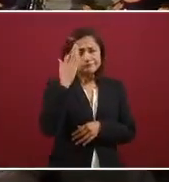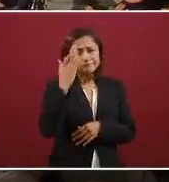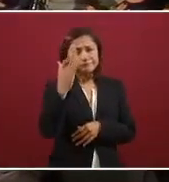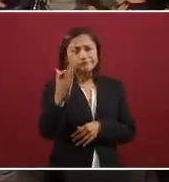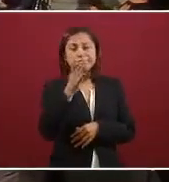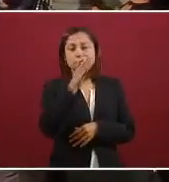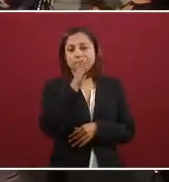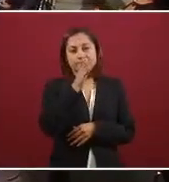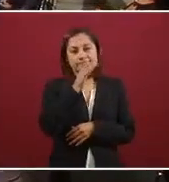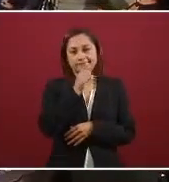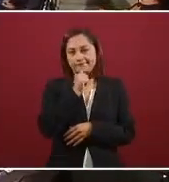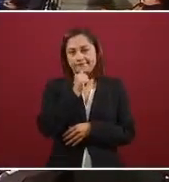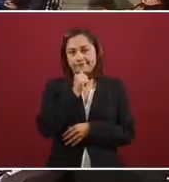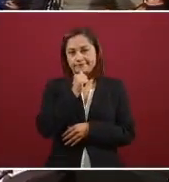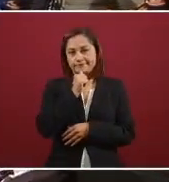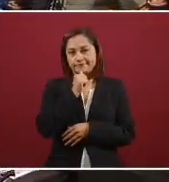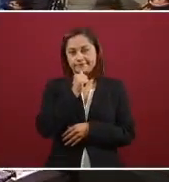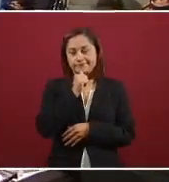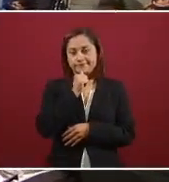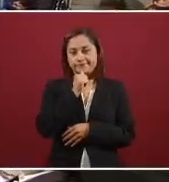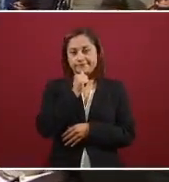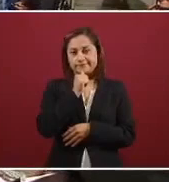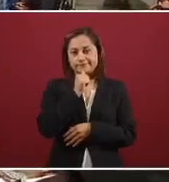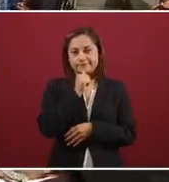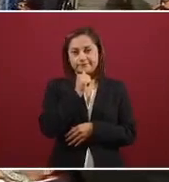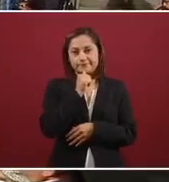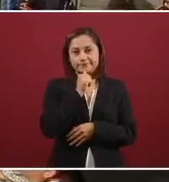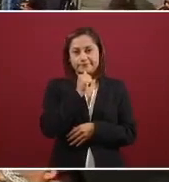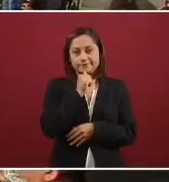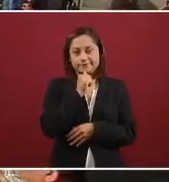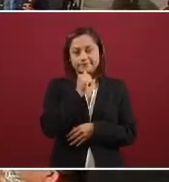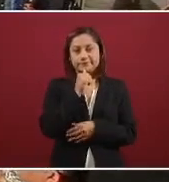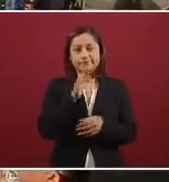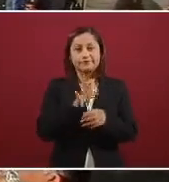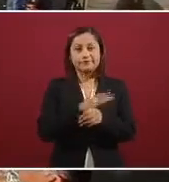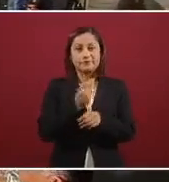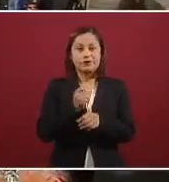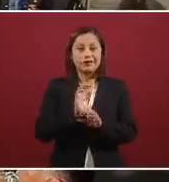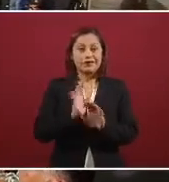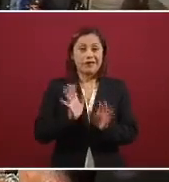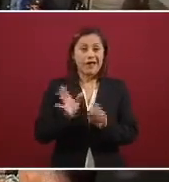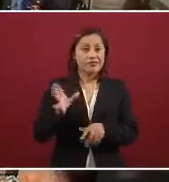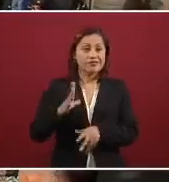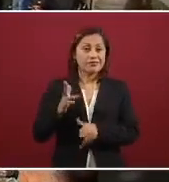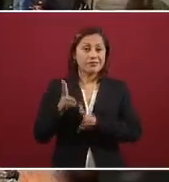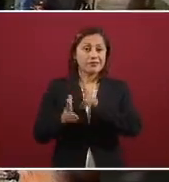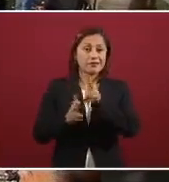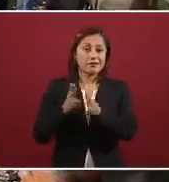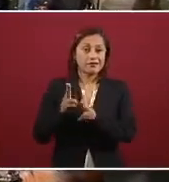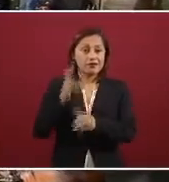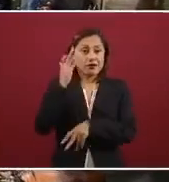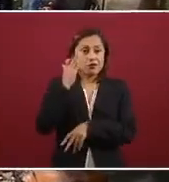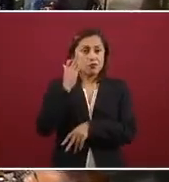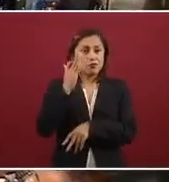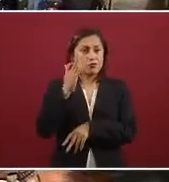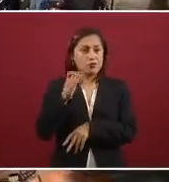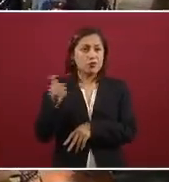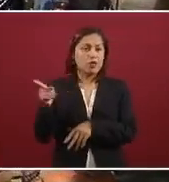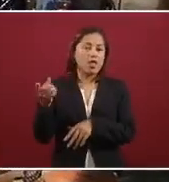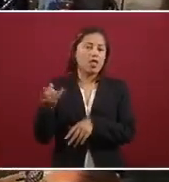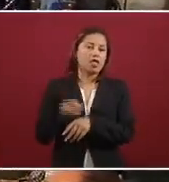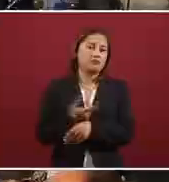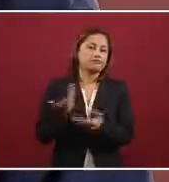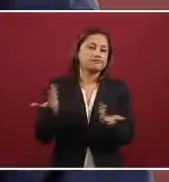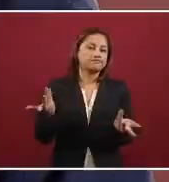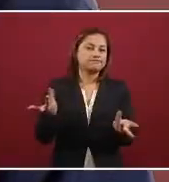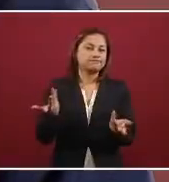para que los trenes no se afecten. Entonces, todas esas